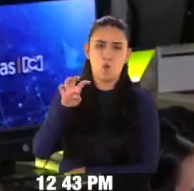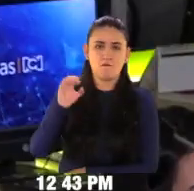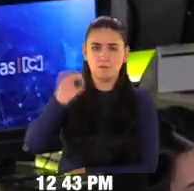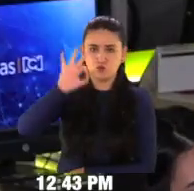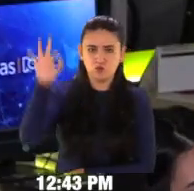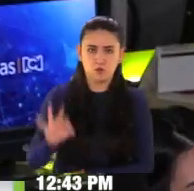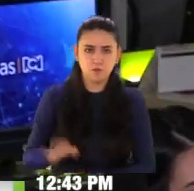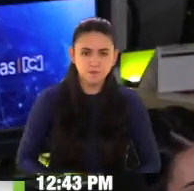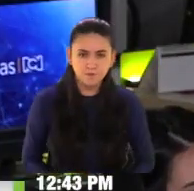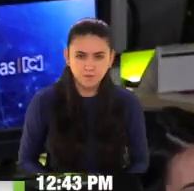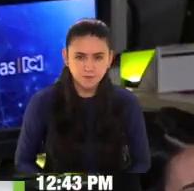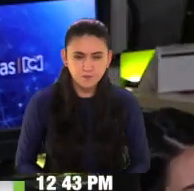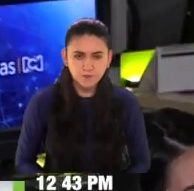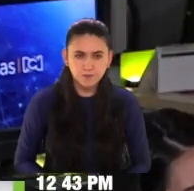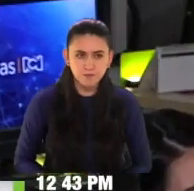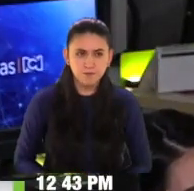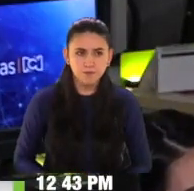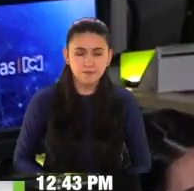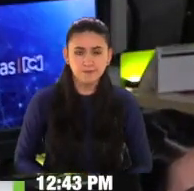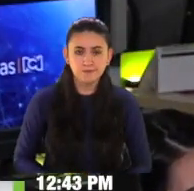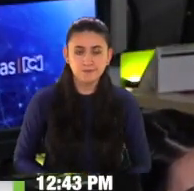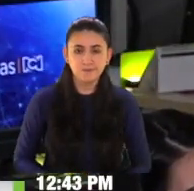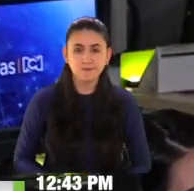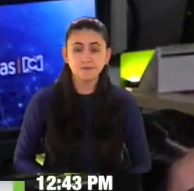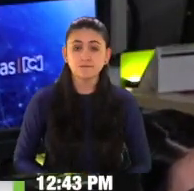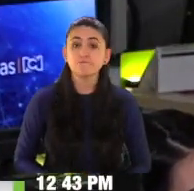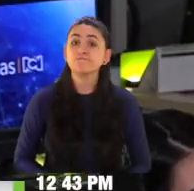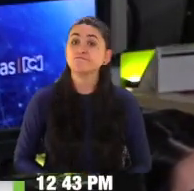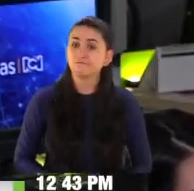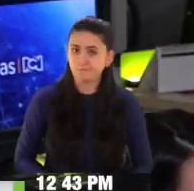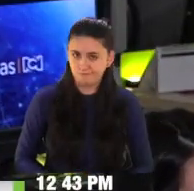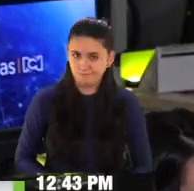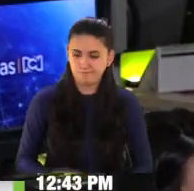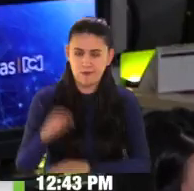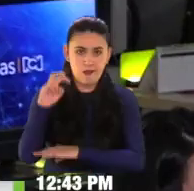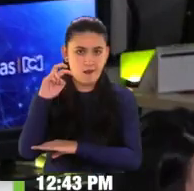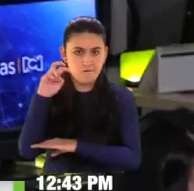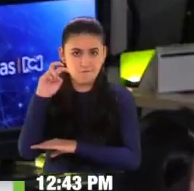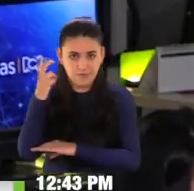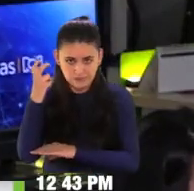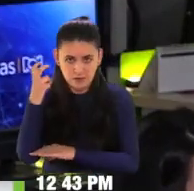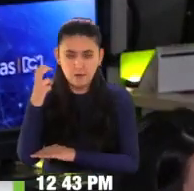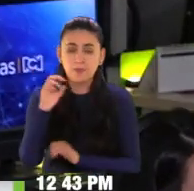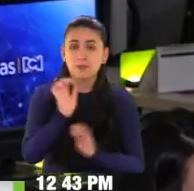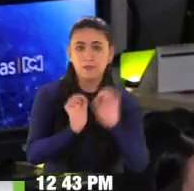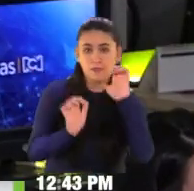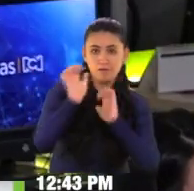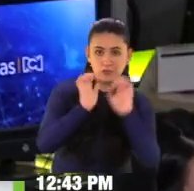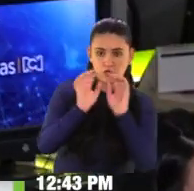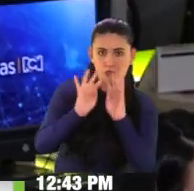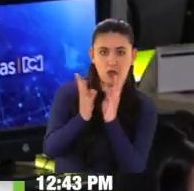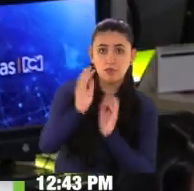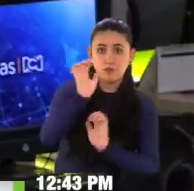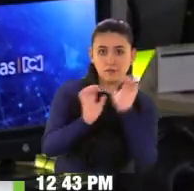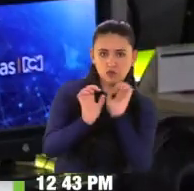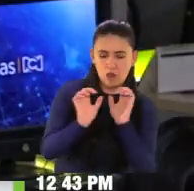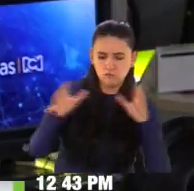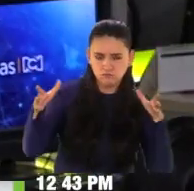esta cifra es víctima de violencia sexual, el 10% trabajo infantil, 17% negligencia de los adultos